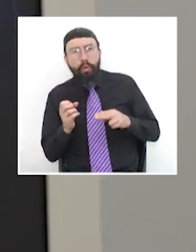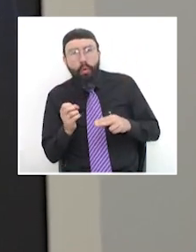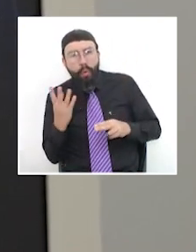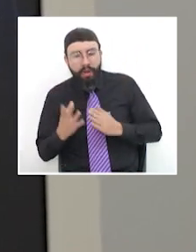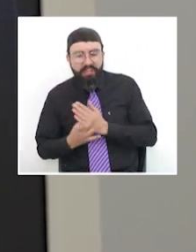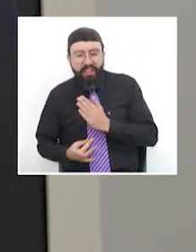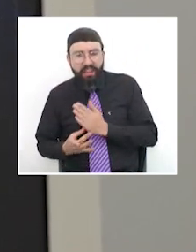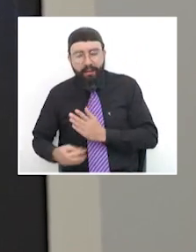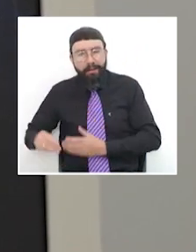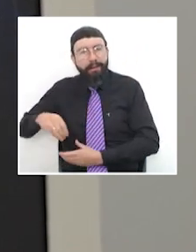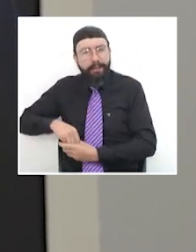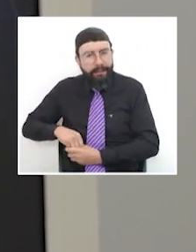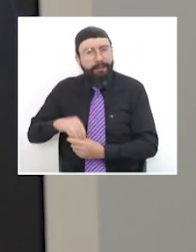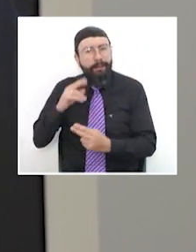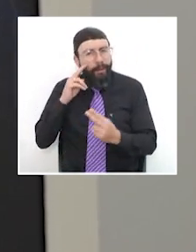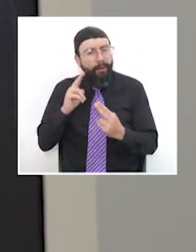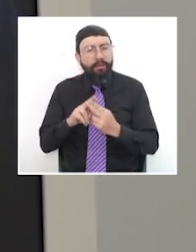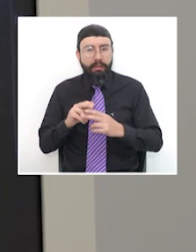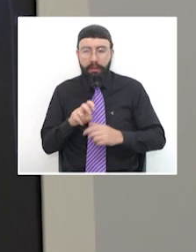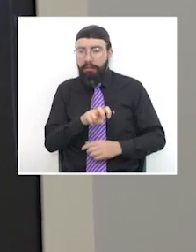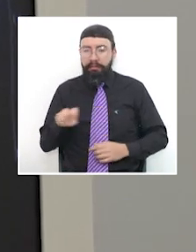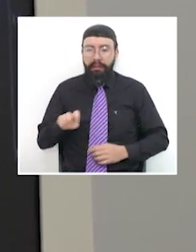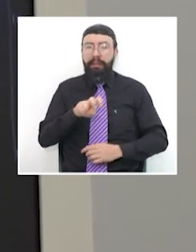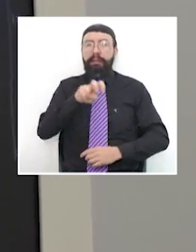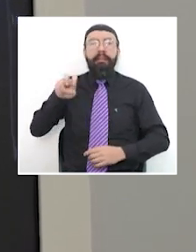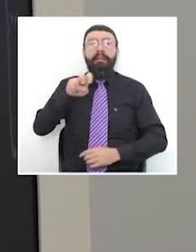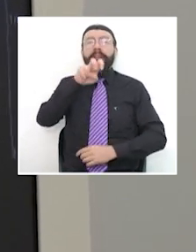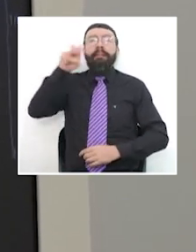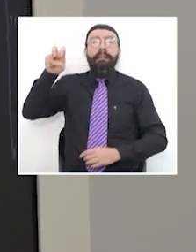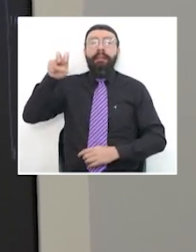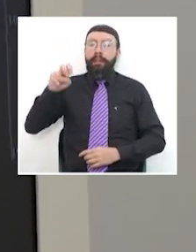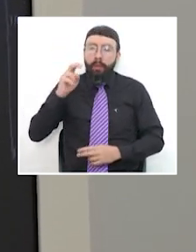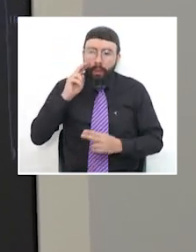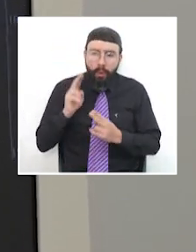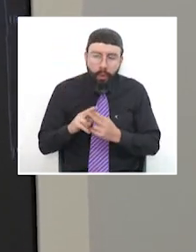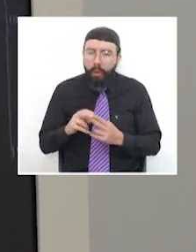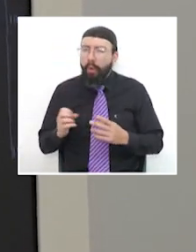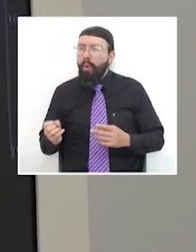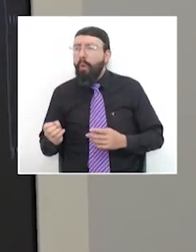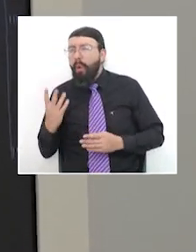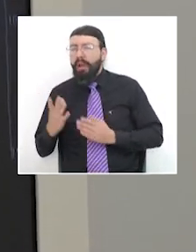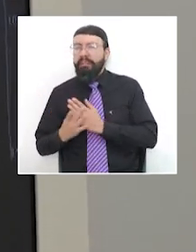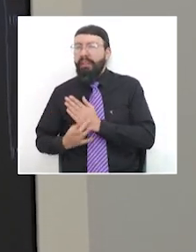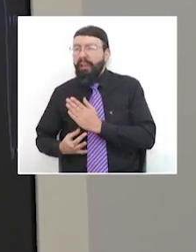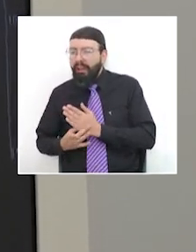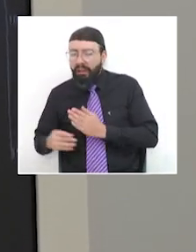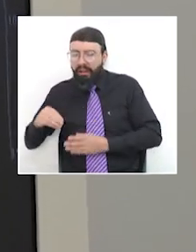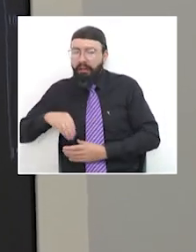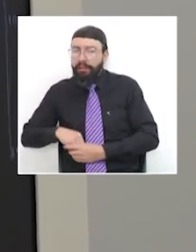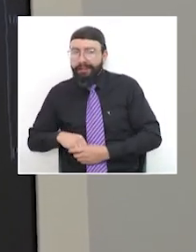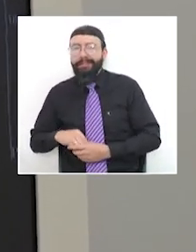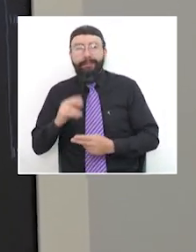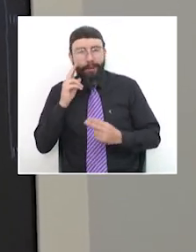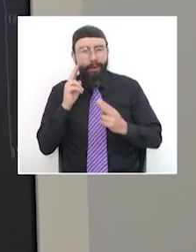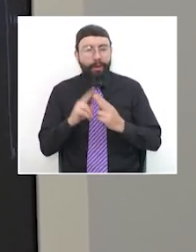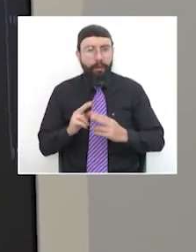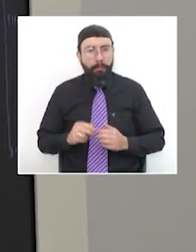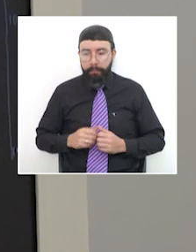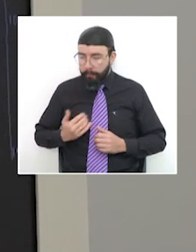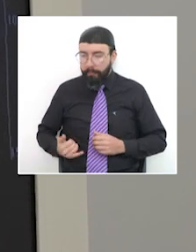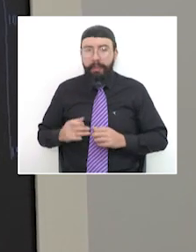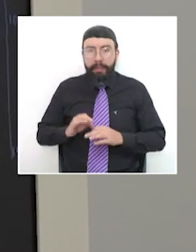infiltración grasa o esteatosis, que llamamos los médicos, tiene el paciente. Esto es muy importante porque son